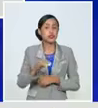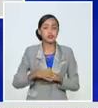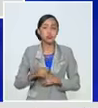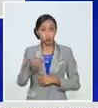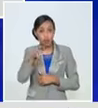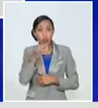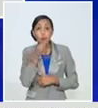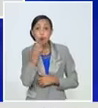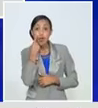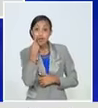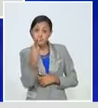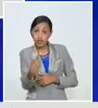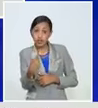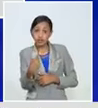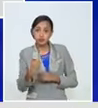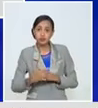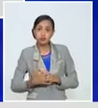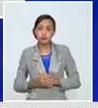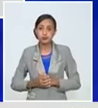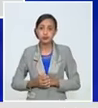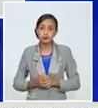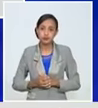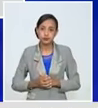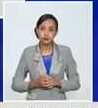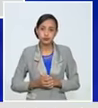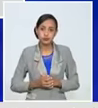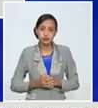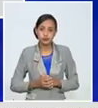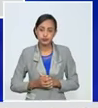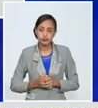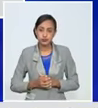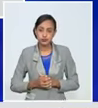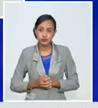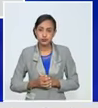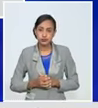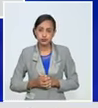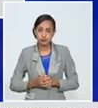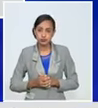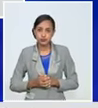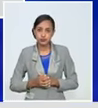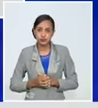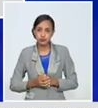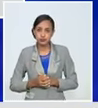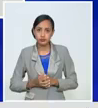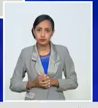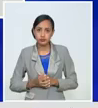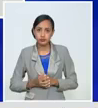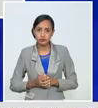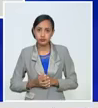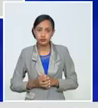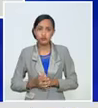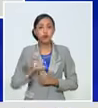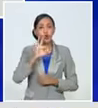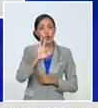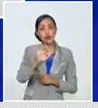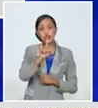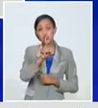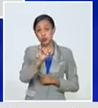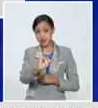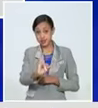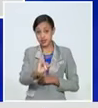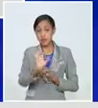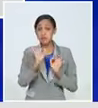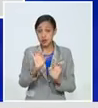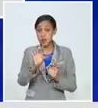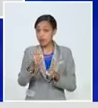ahí en el gráfico, que de los 816, como ya dije